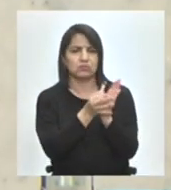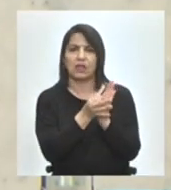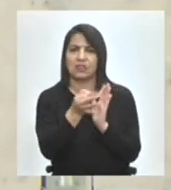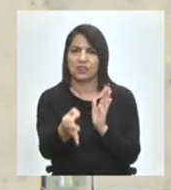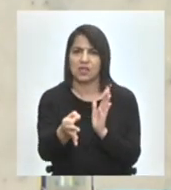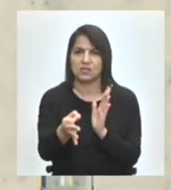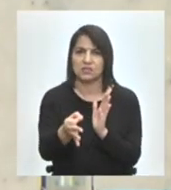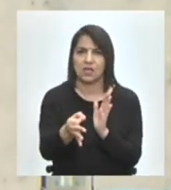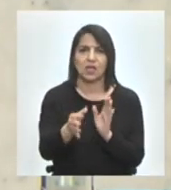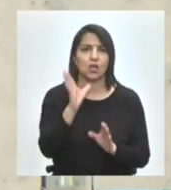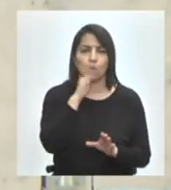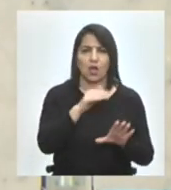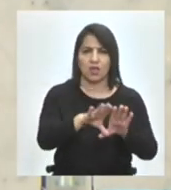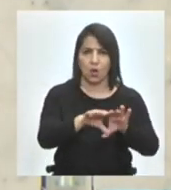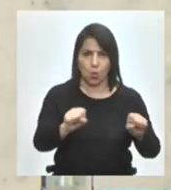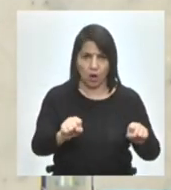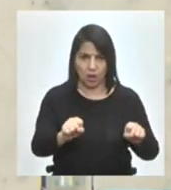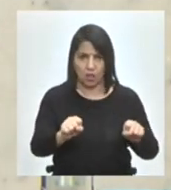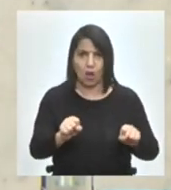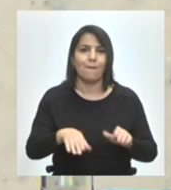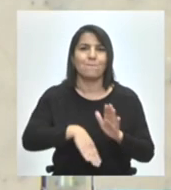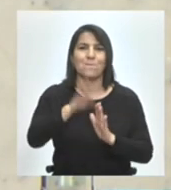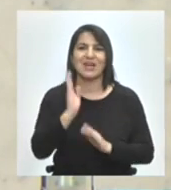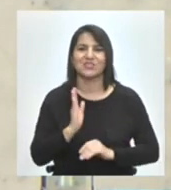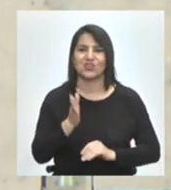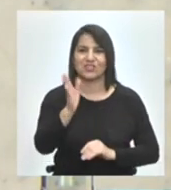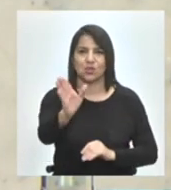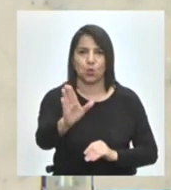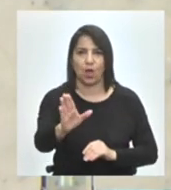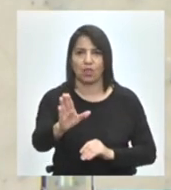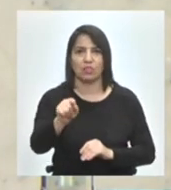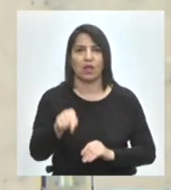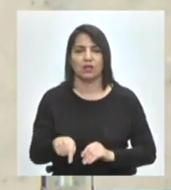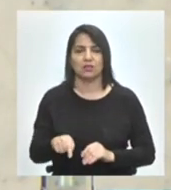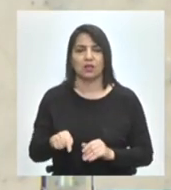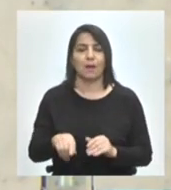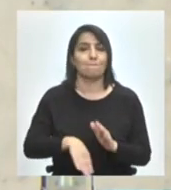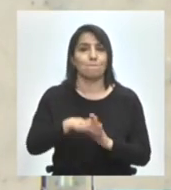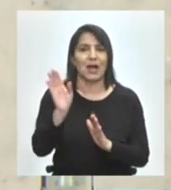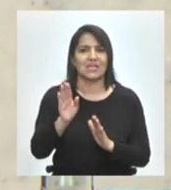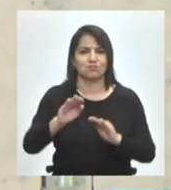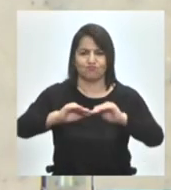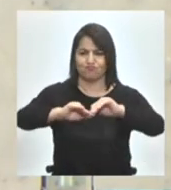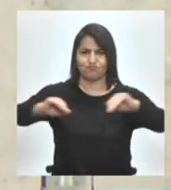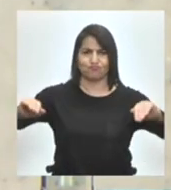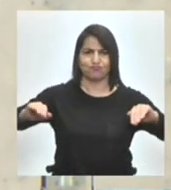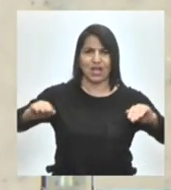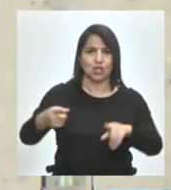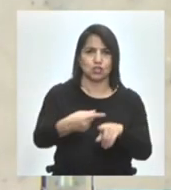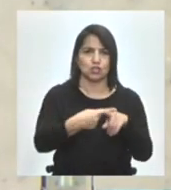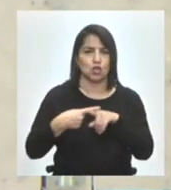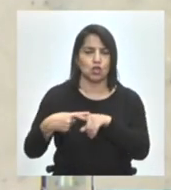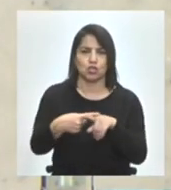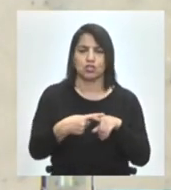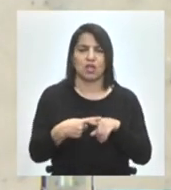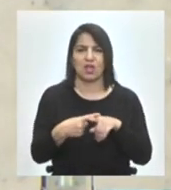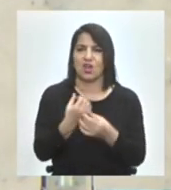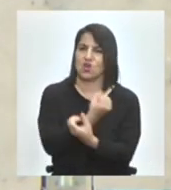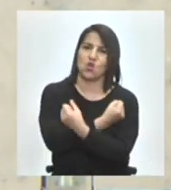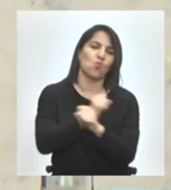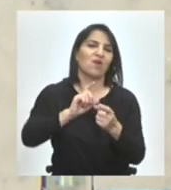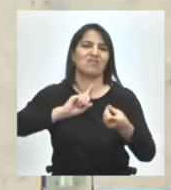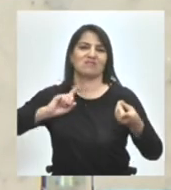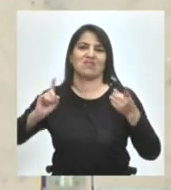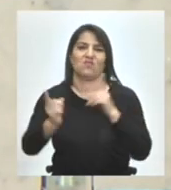más conservadores que los acuerdos, porque cuanto más polarizada está una sociedad, menos capaz es de